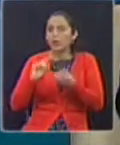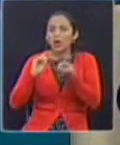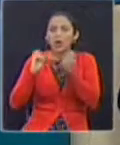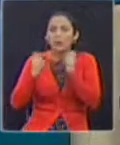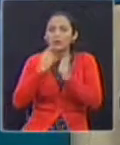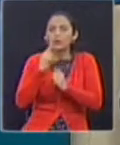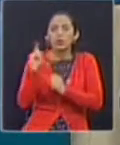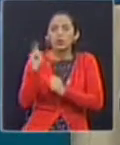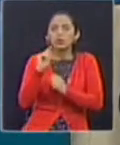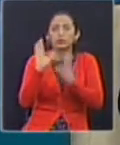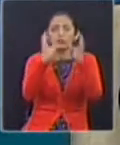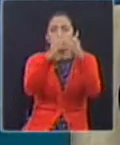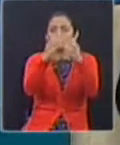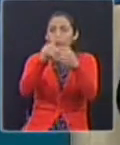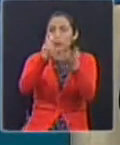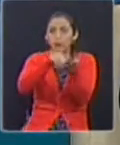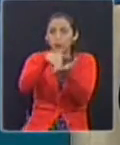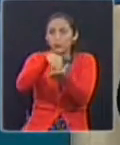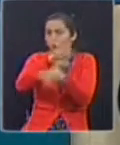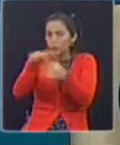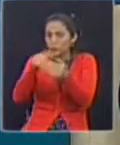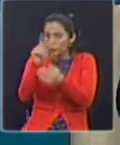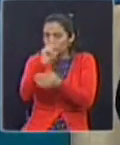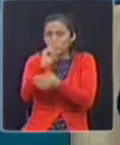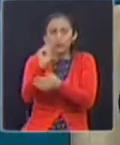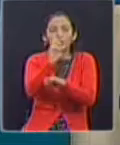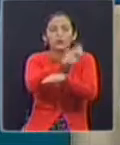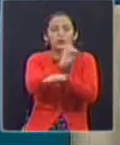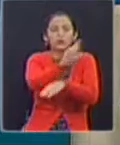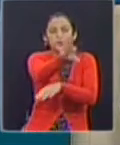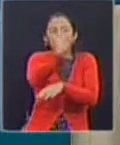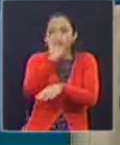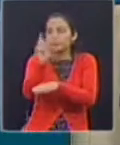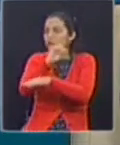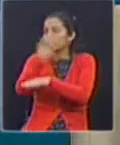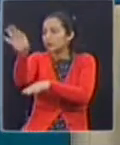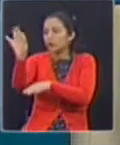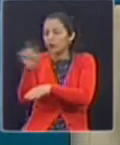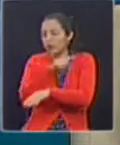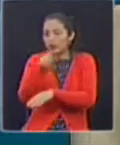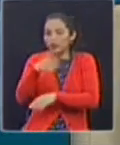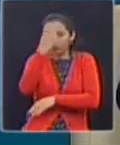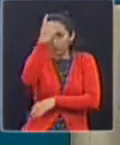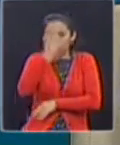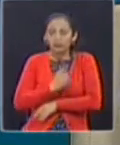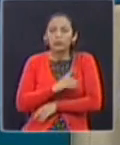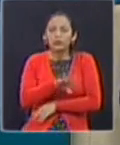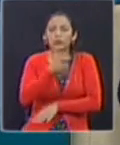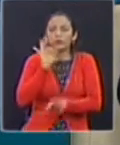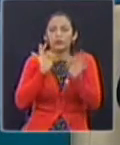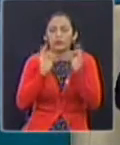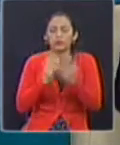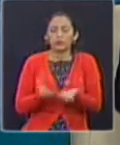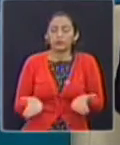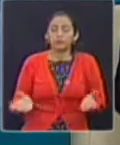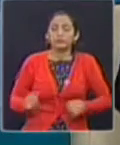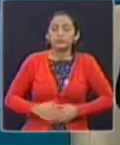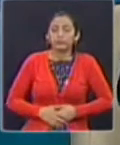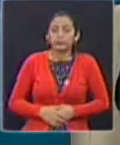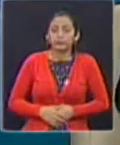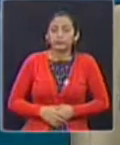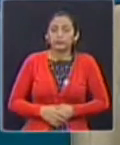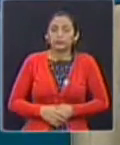núcleos. También está la creación del núcleo de Pichincha, creación de la sede nacional, un poco como que